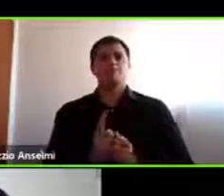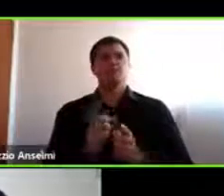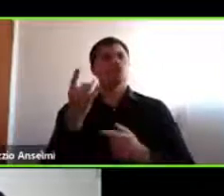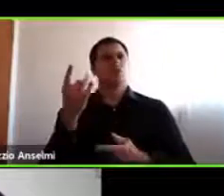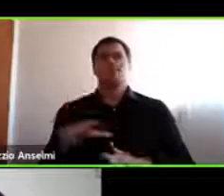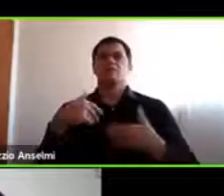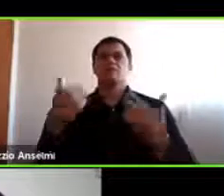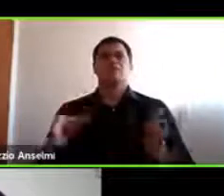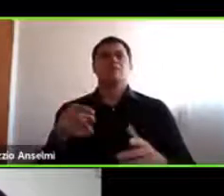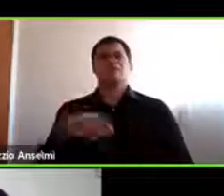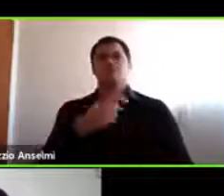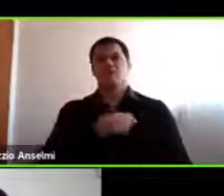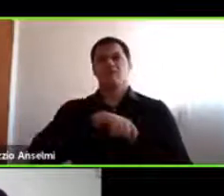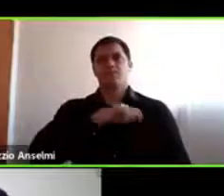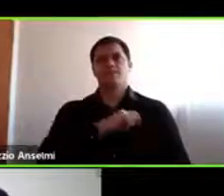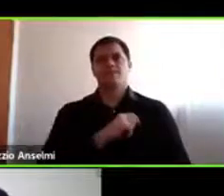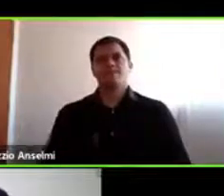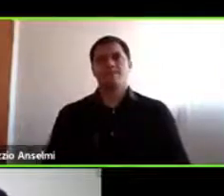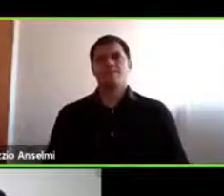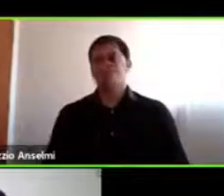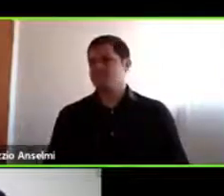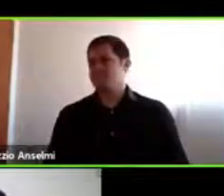perfecto perfecto